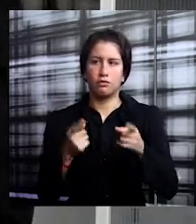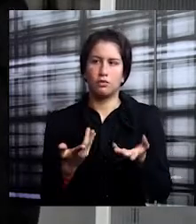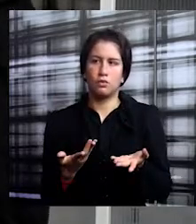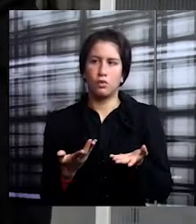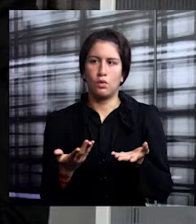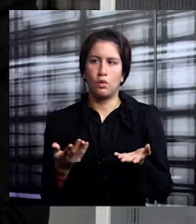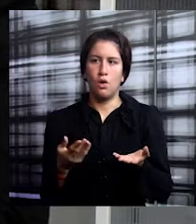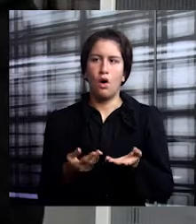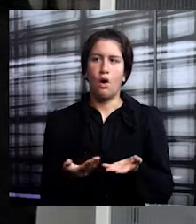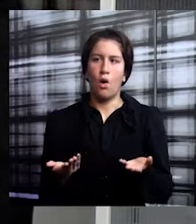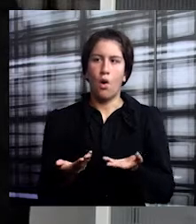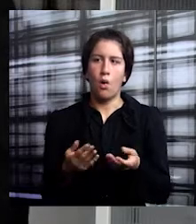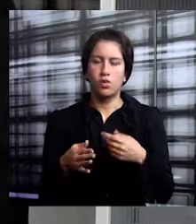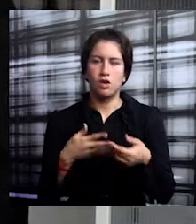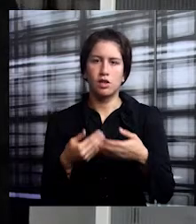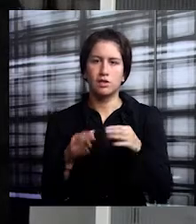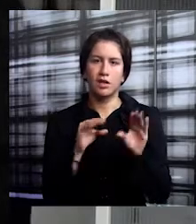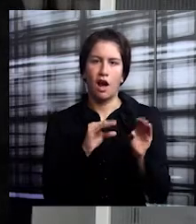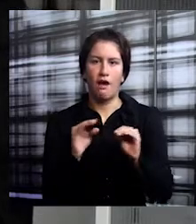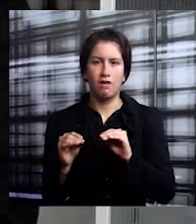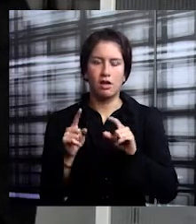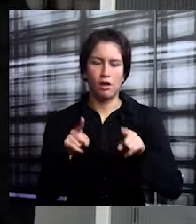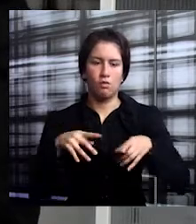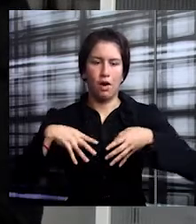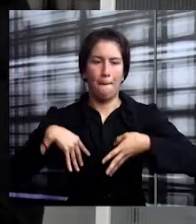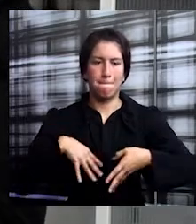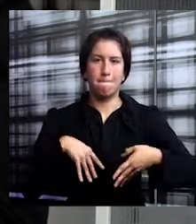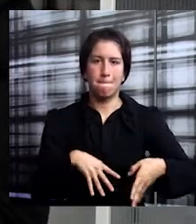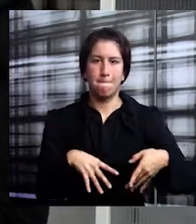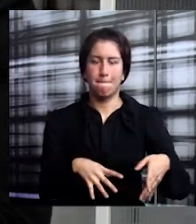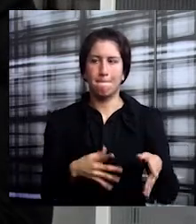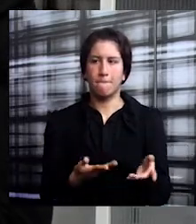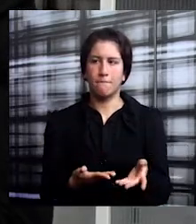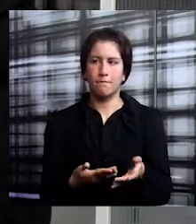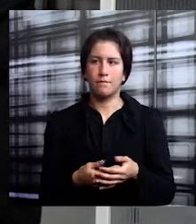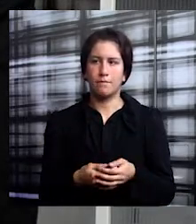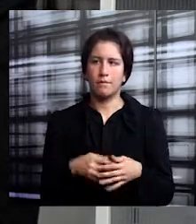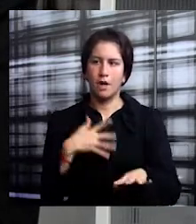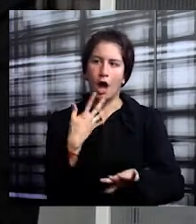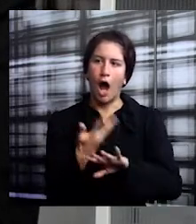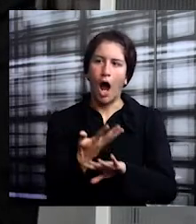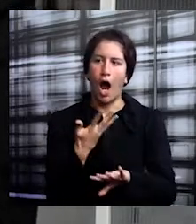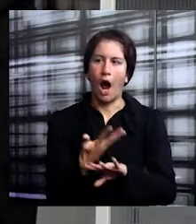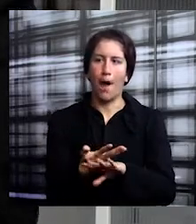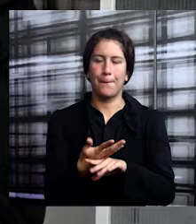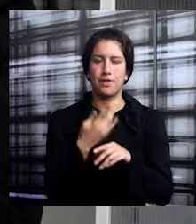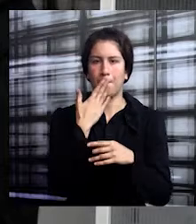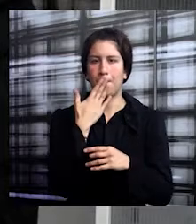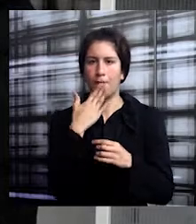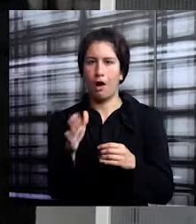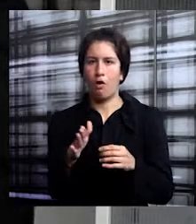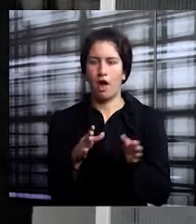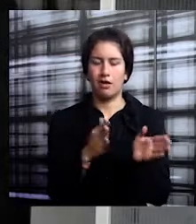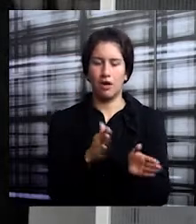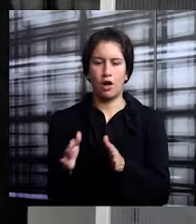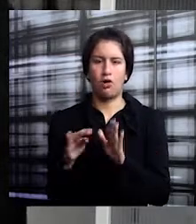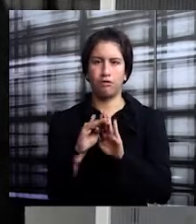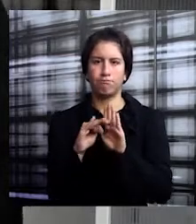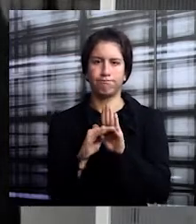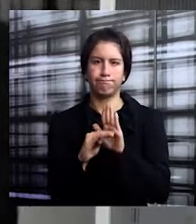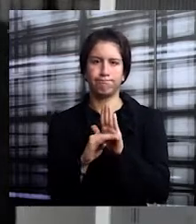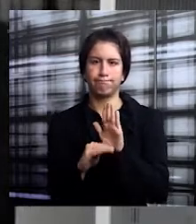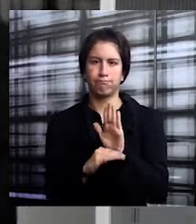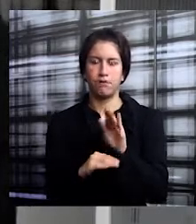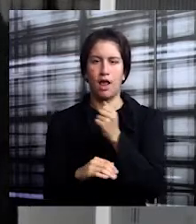venir una modernización, de que están los protocolos, pero que hay que, ¿no es cierto?, mejorarlos. Y de esa perspectiva